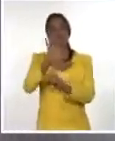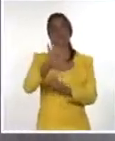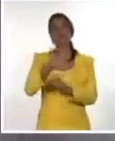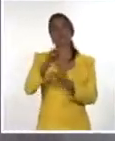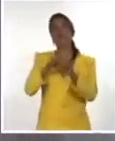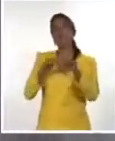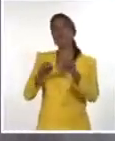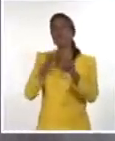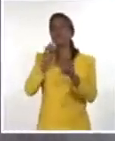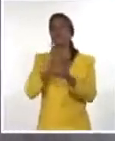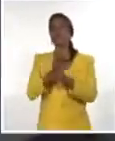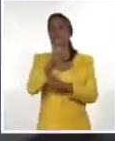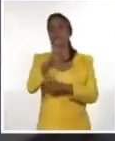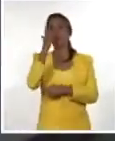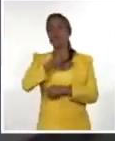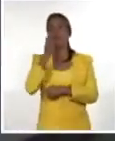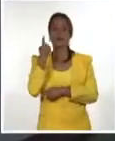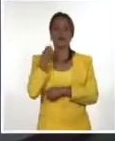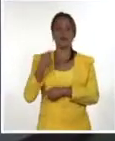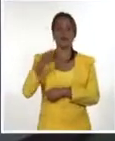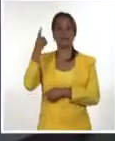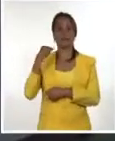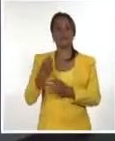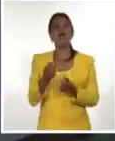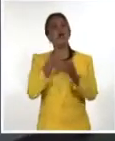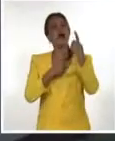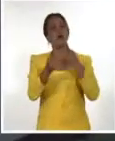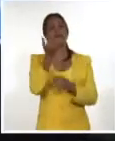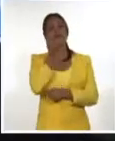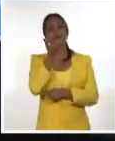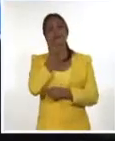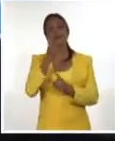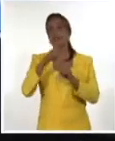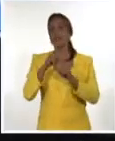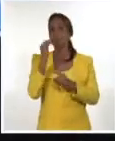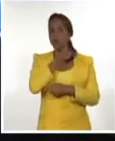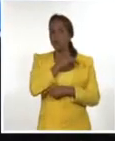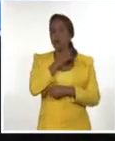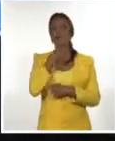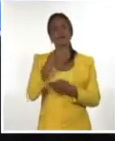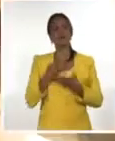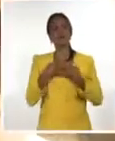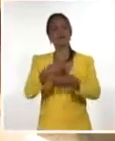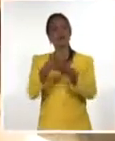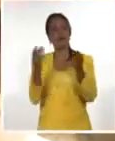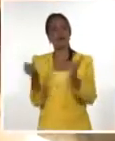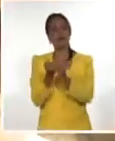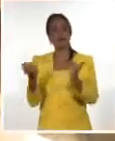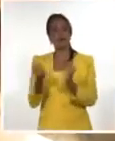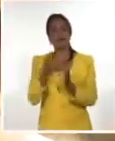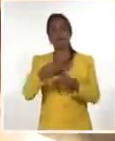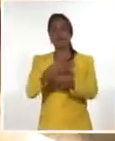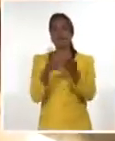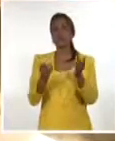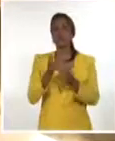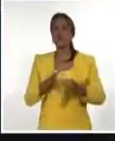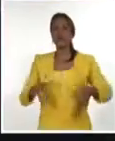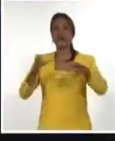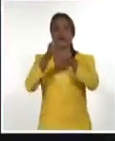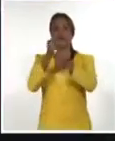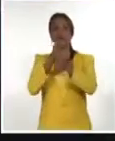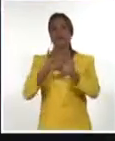el 4 de abril del pasado año. A pesar de las dificultades tecnológicas, se garantizó la distribución a granel de la canasta familiar